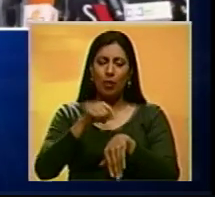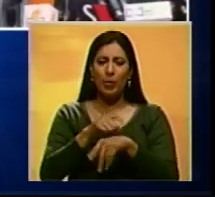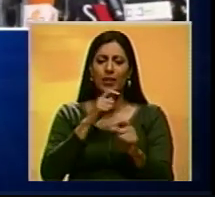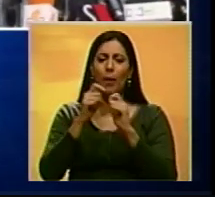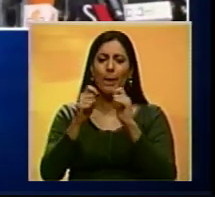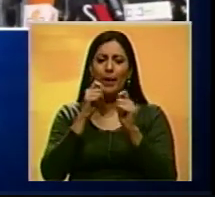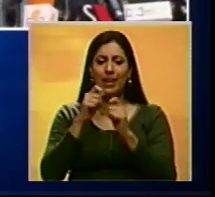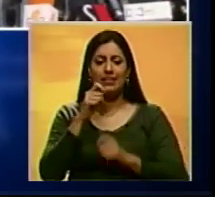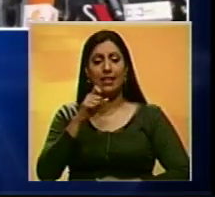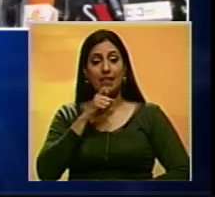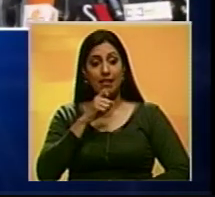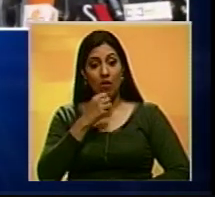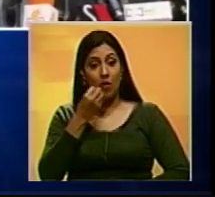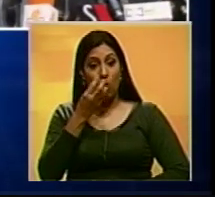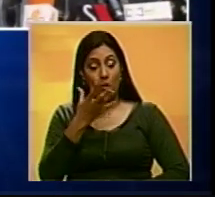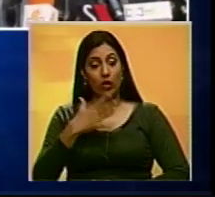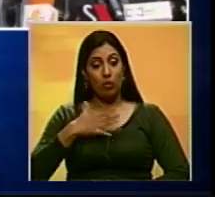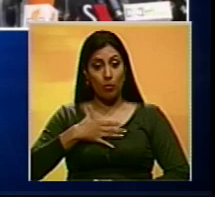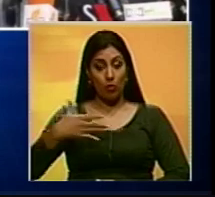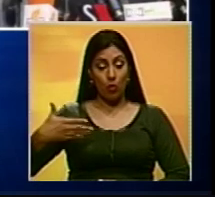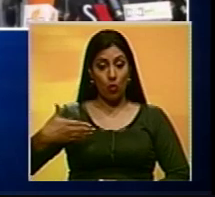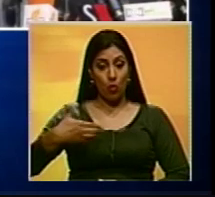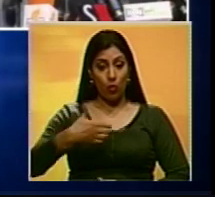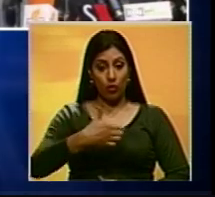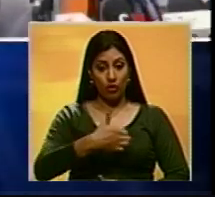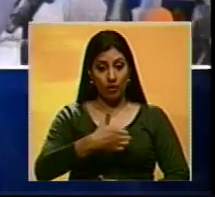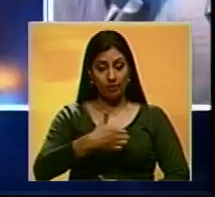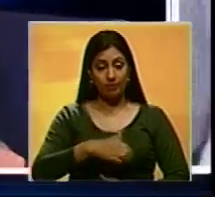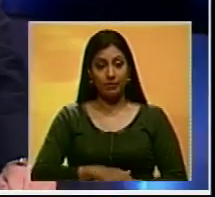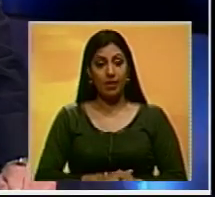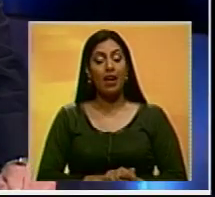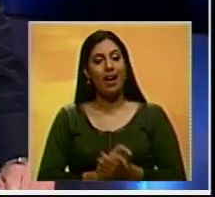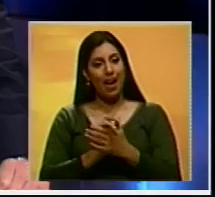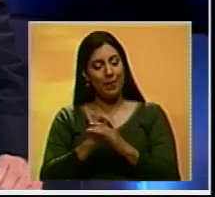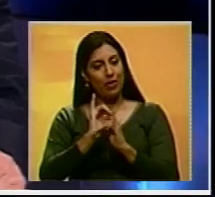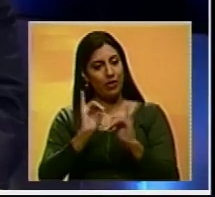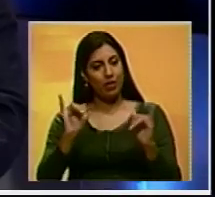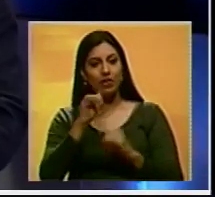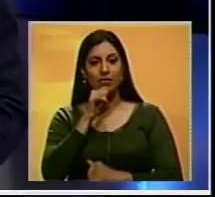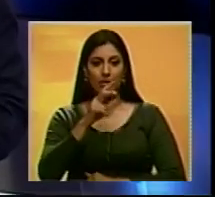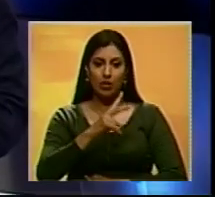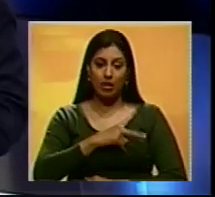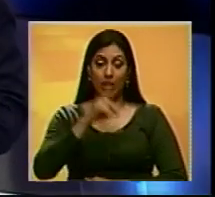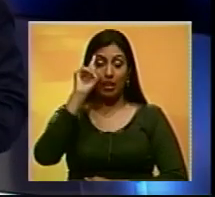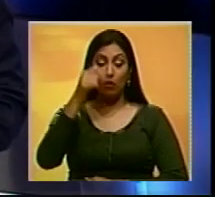rueda de prensa que ofrece la Mesa de la Unidad Democrática. Amigos, hasta aquí la presente